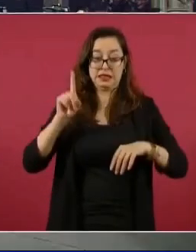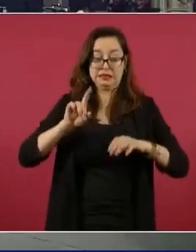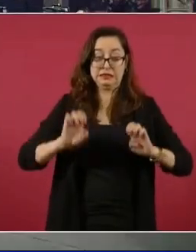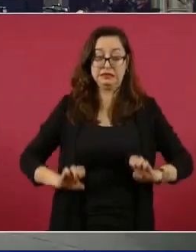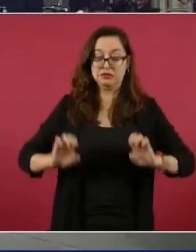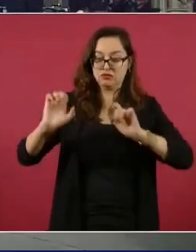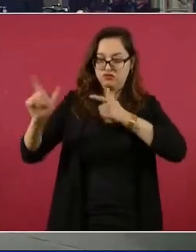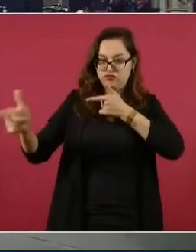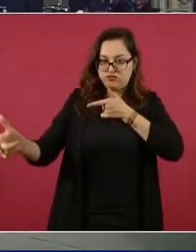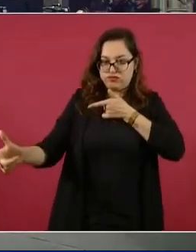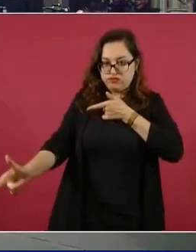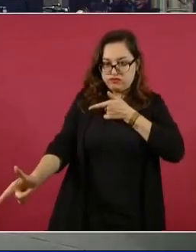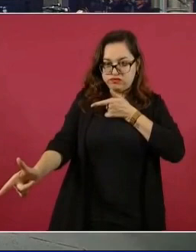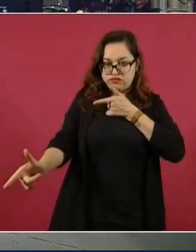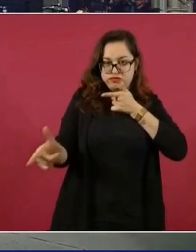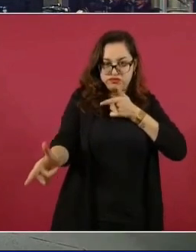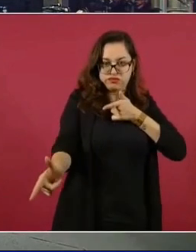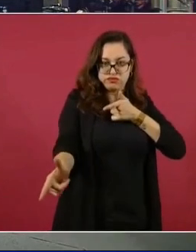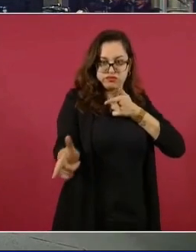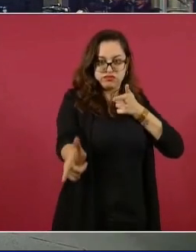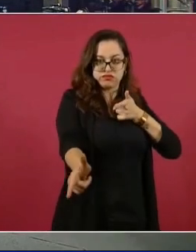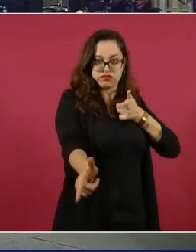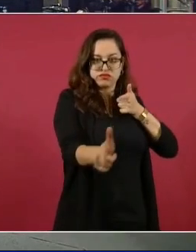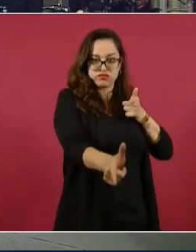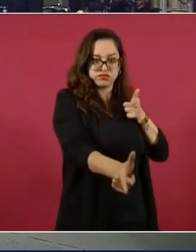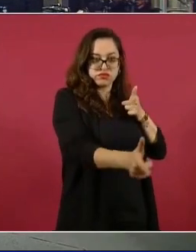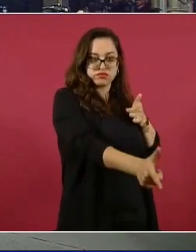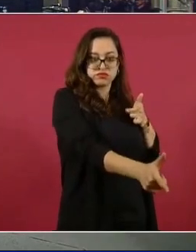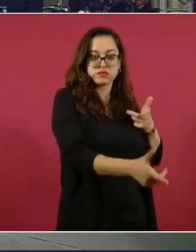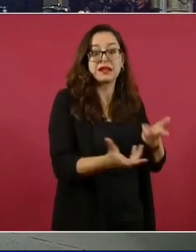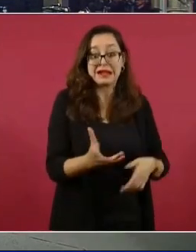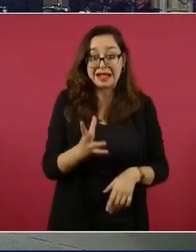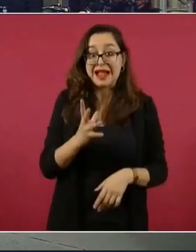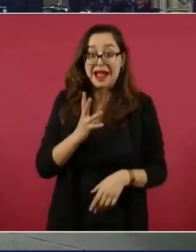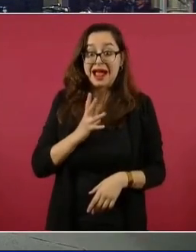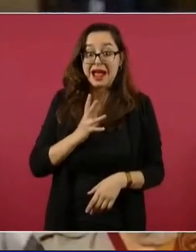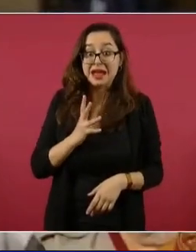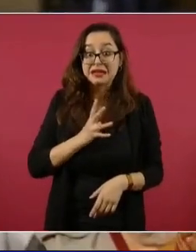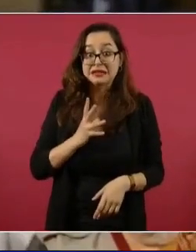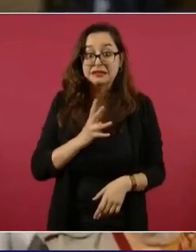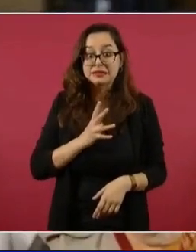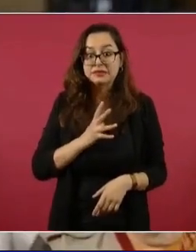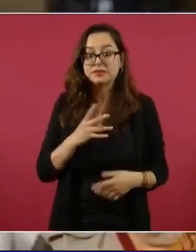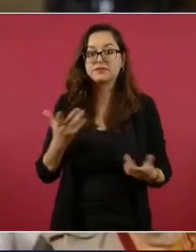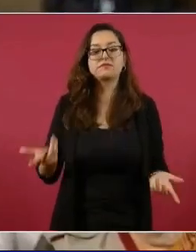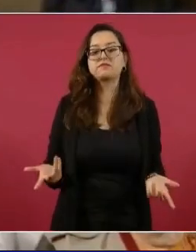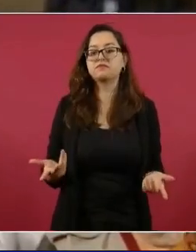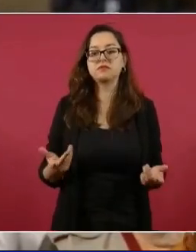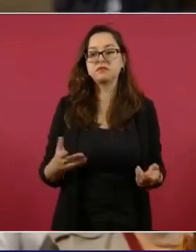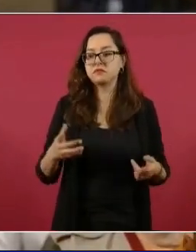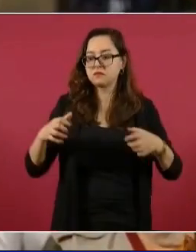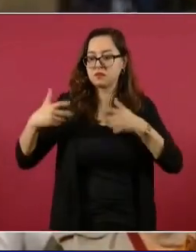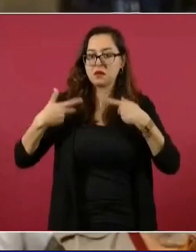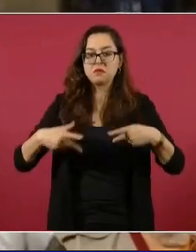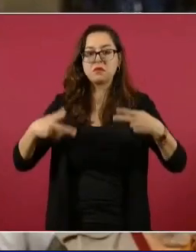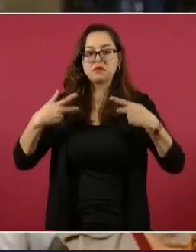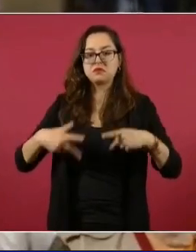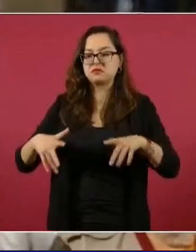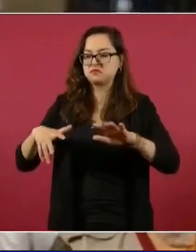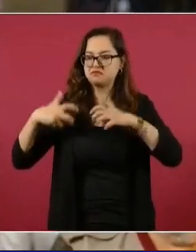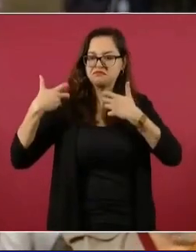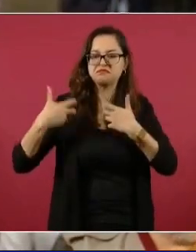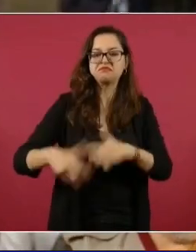multitudes, francotiradores. Los padres de los normalistas ingresaban por las